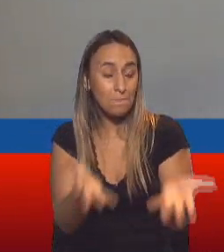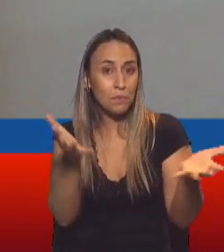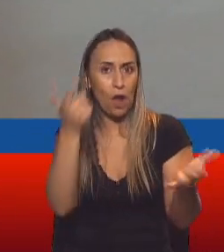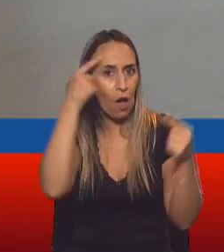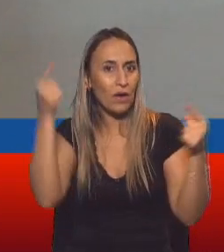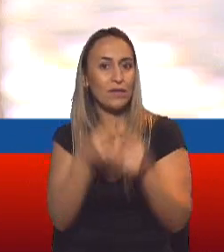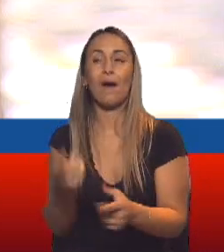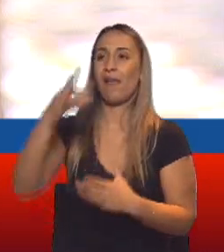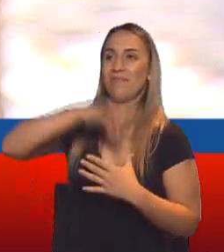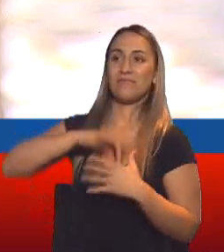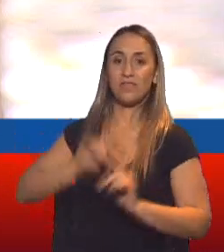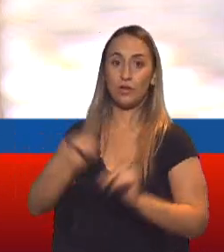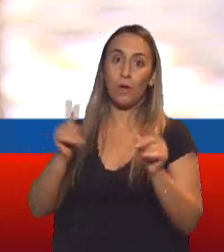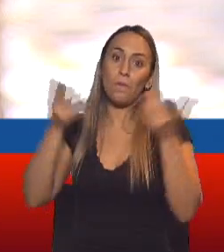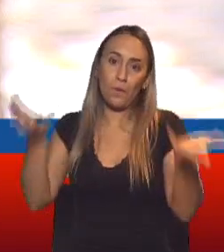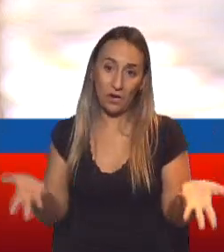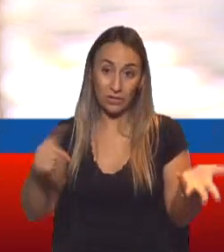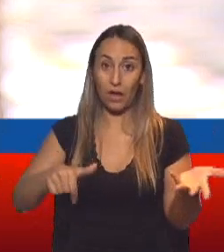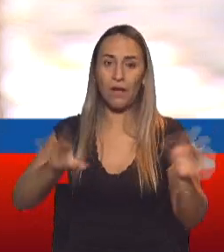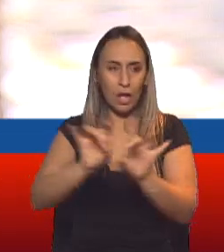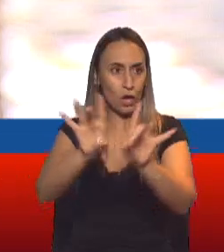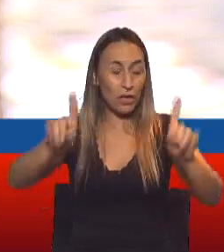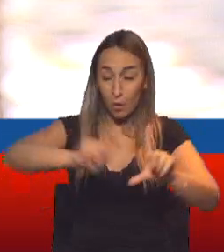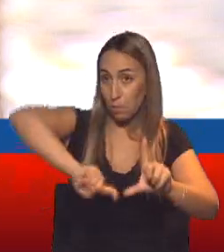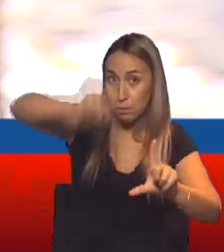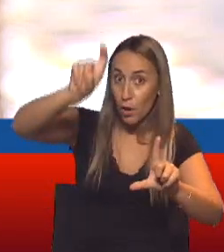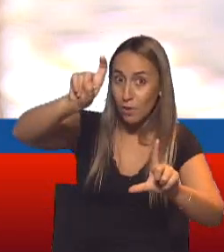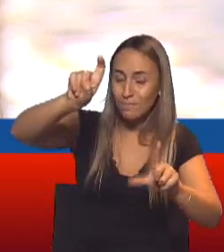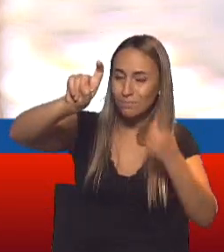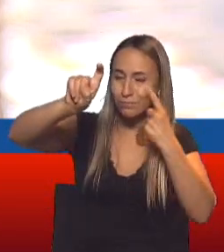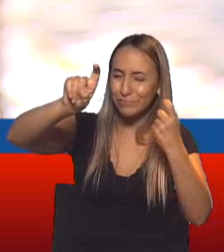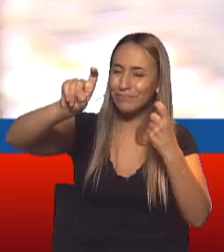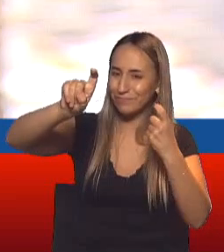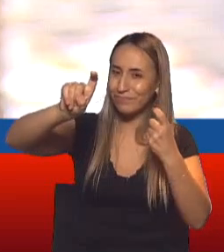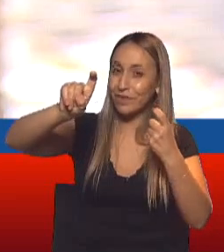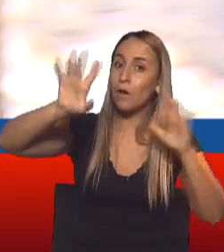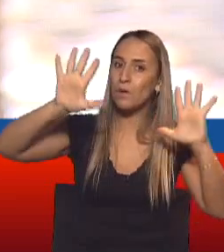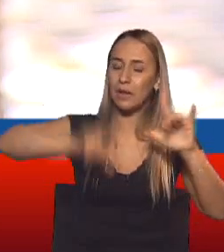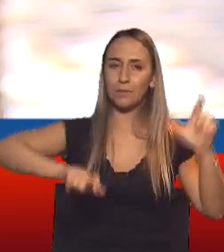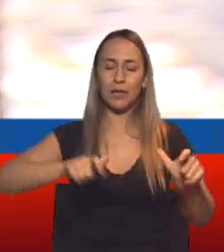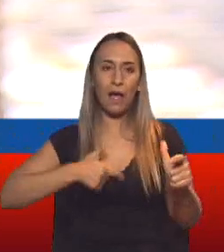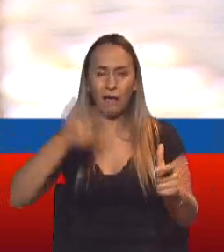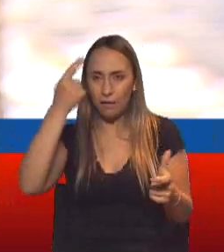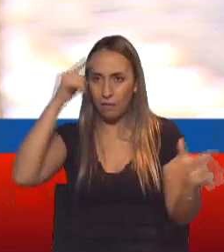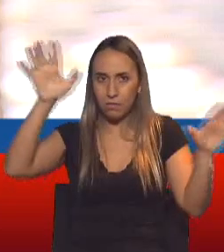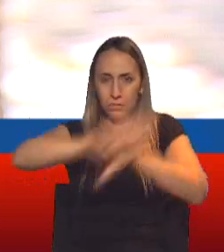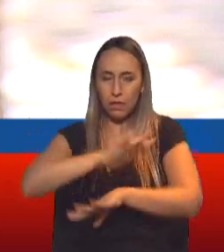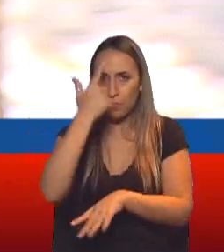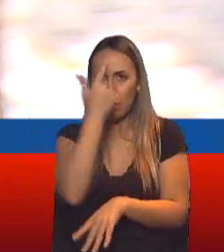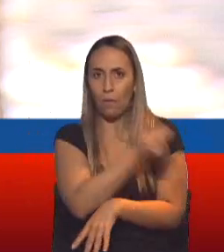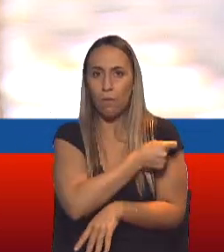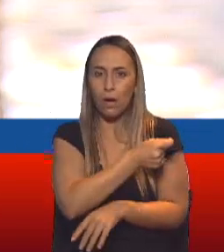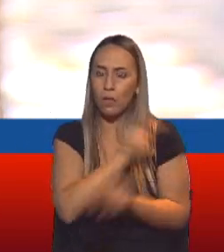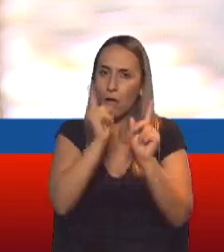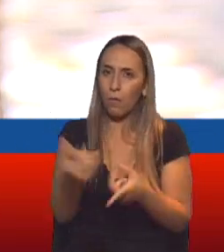Entonces, por ese lado, por un lado, ahora estando en un pico de contagios nuevamente, encontramos que puede haber cierto desajuste de expectativas, porque bueno, están vacunándose